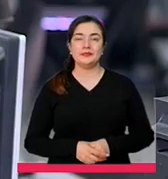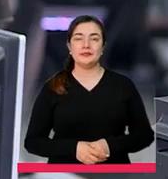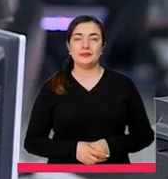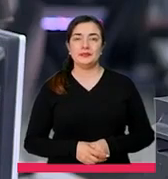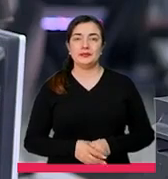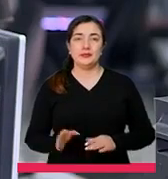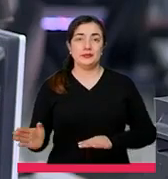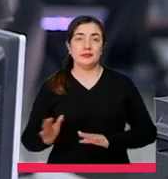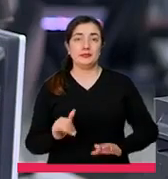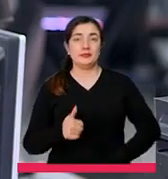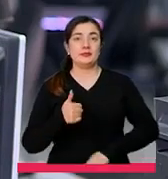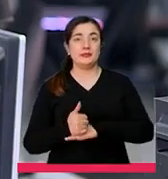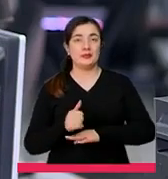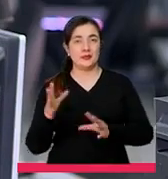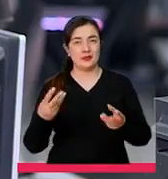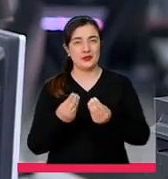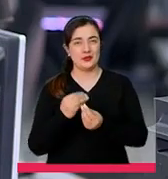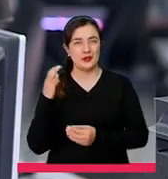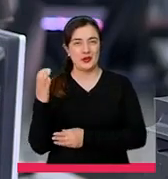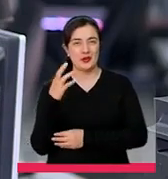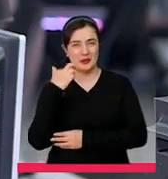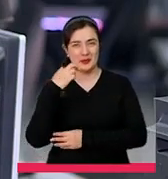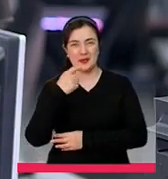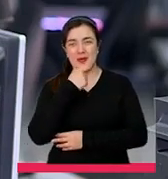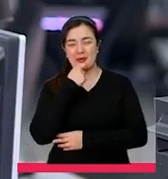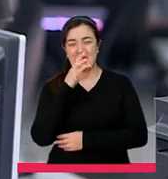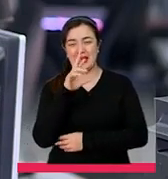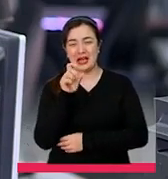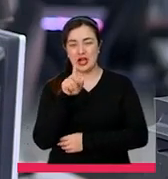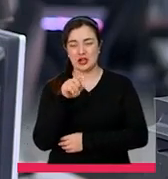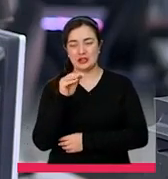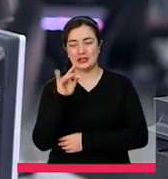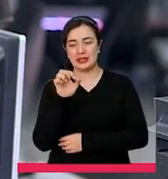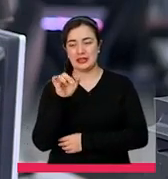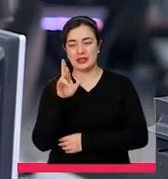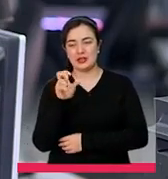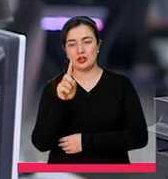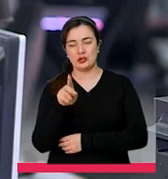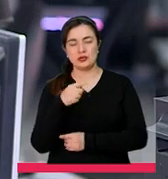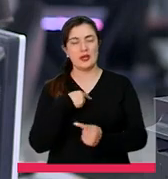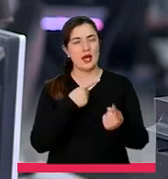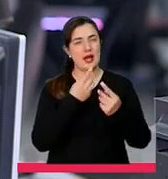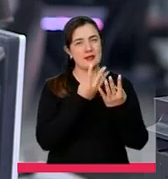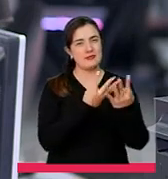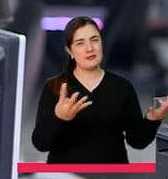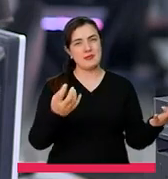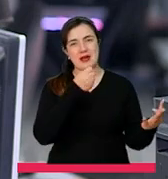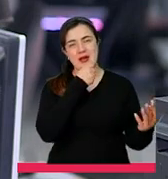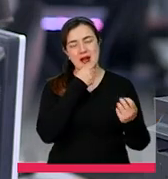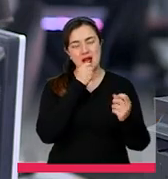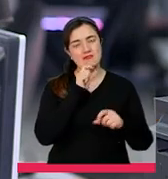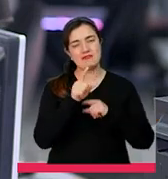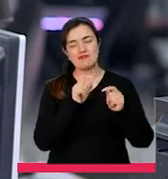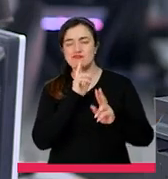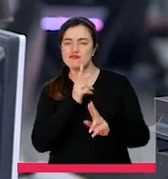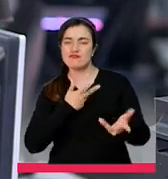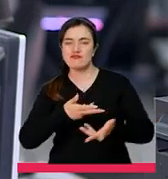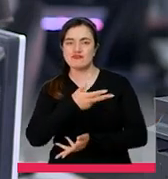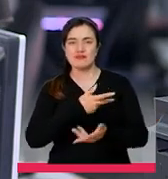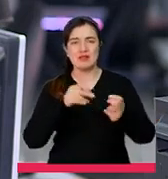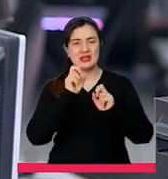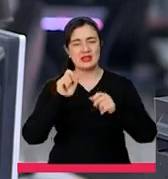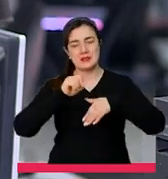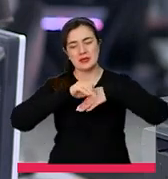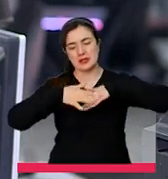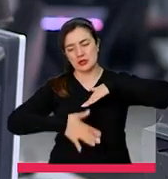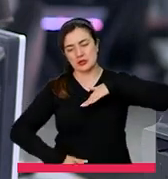el director técnico de la selección colombiana de fútbol carlos queiróz habló con los medios de comunicación sobre lo que será su primera eliminatoria suramericana admitió que